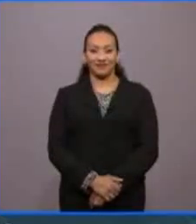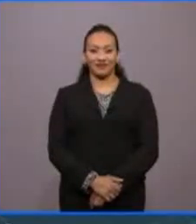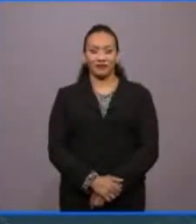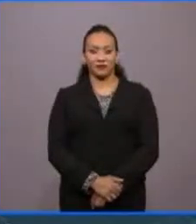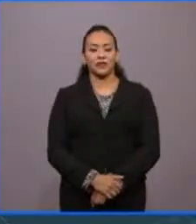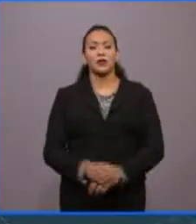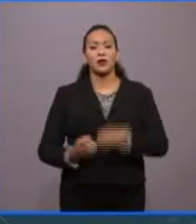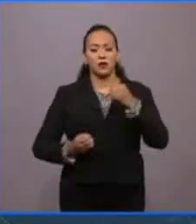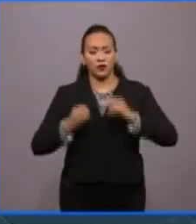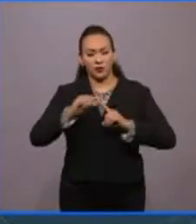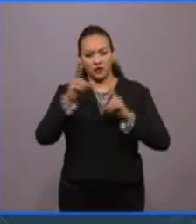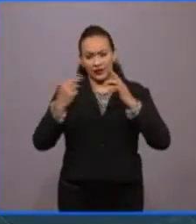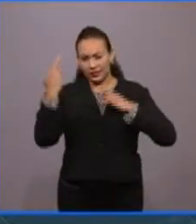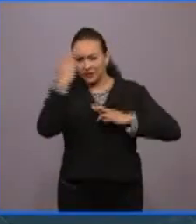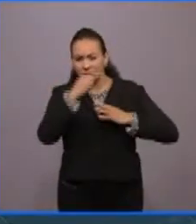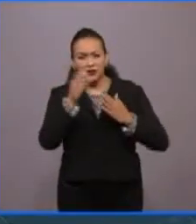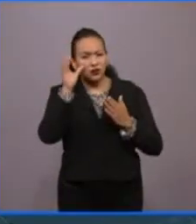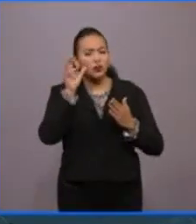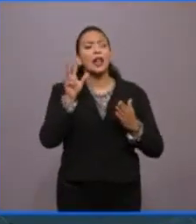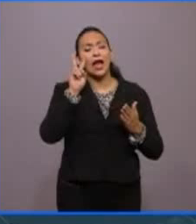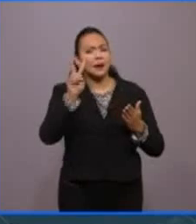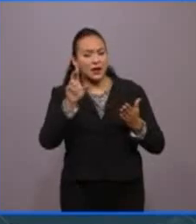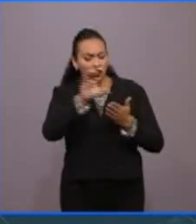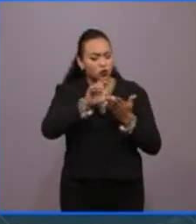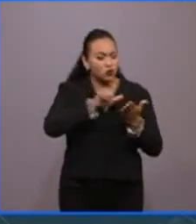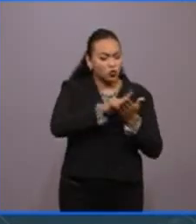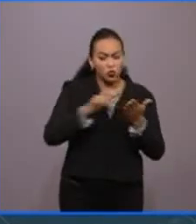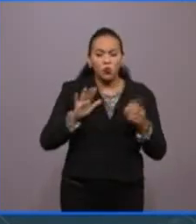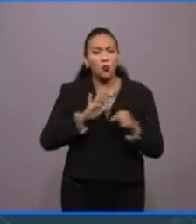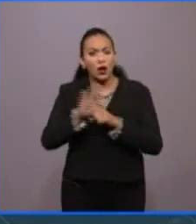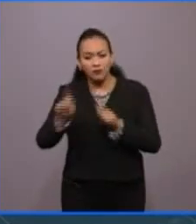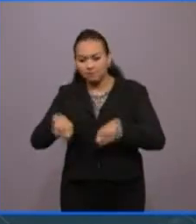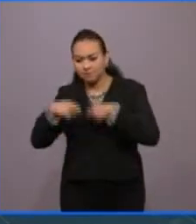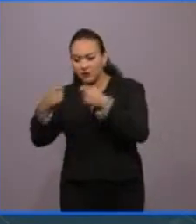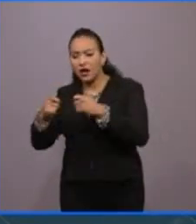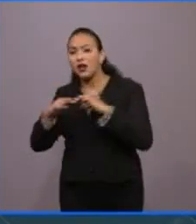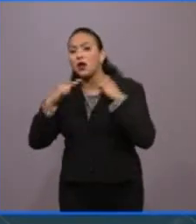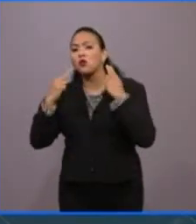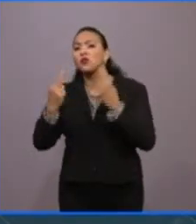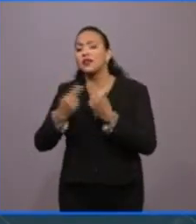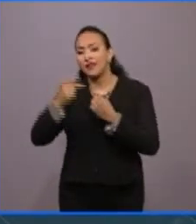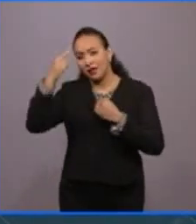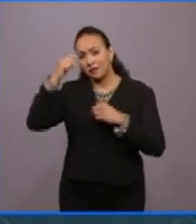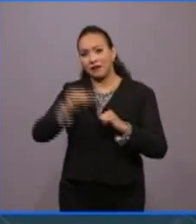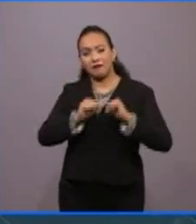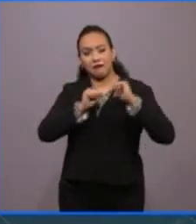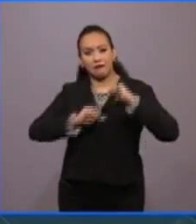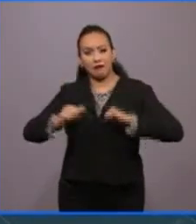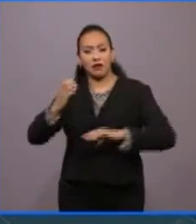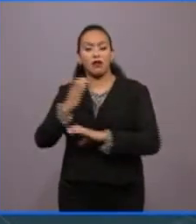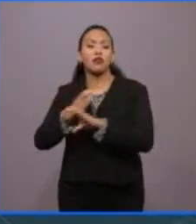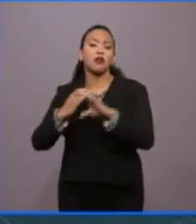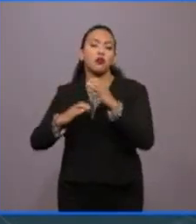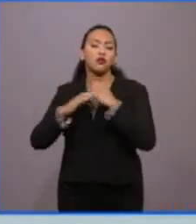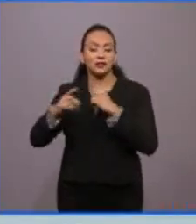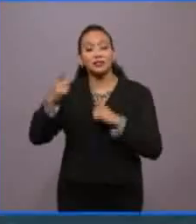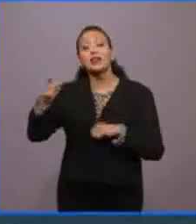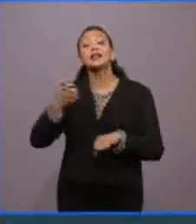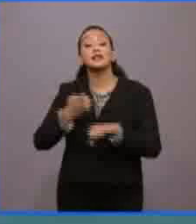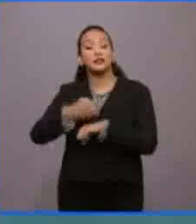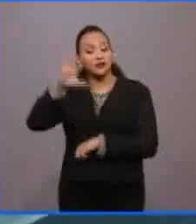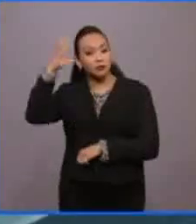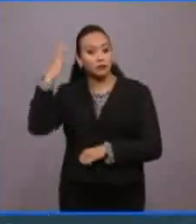La Corte analizó la constitucionalidad de las atribuciones otorgadas a la Unidad de Inteligencia Patrimonial y Económica del Estado de